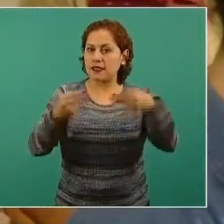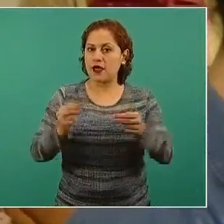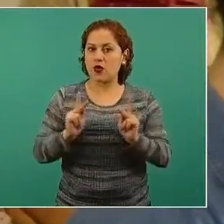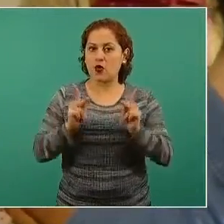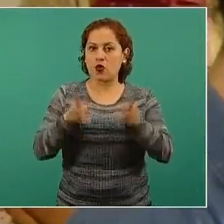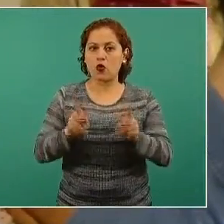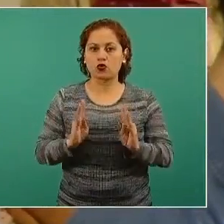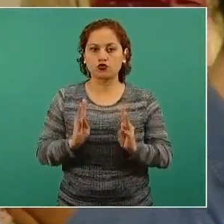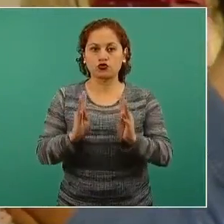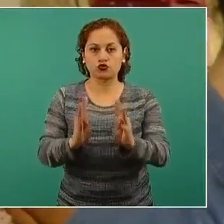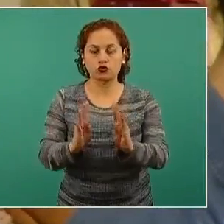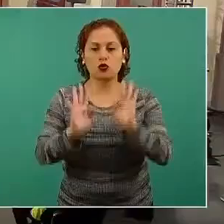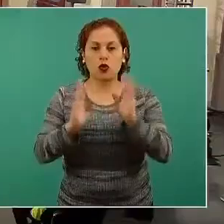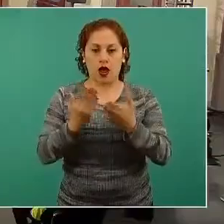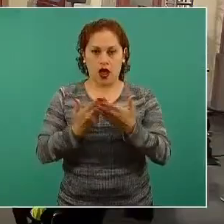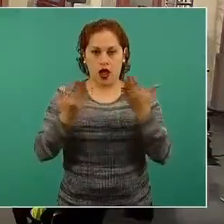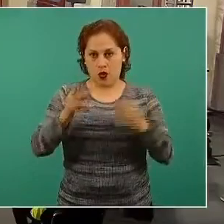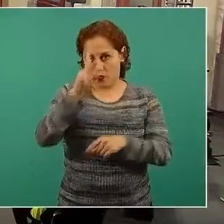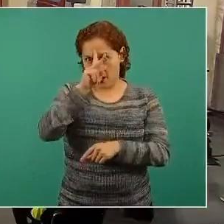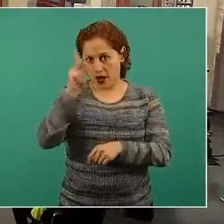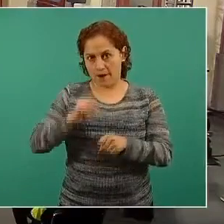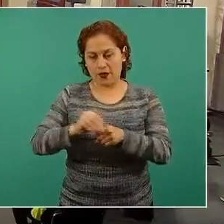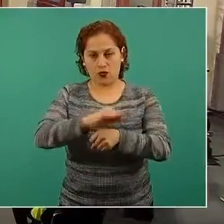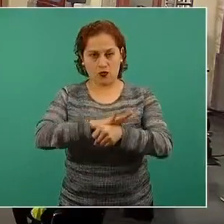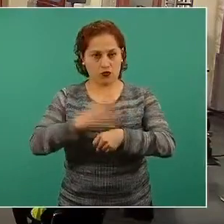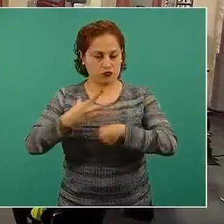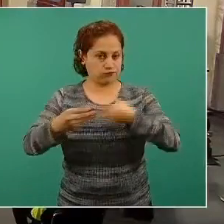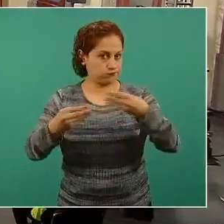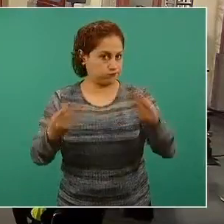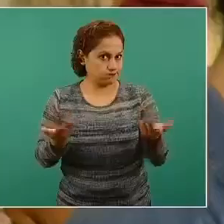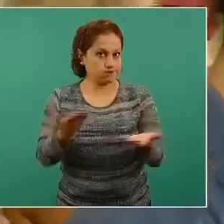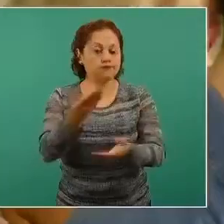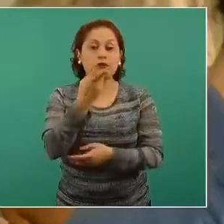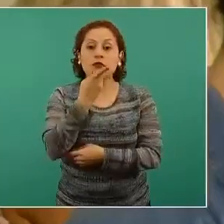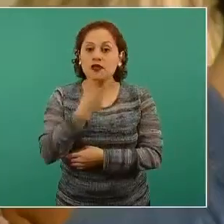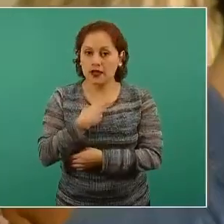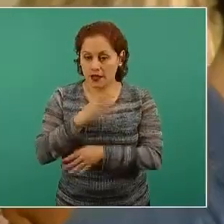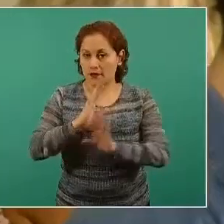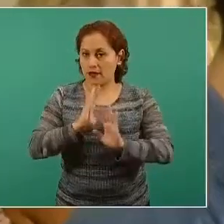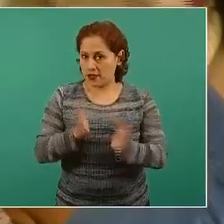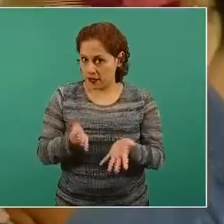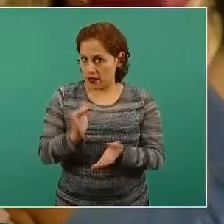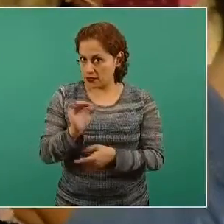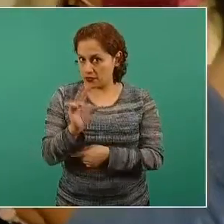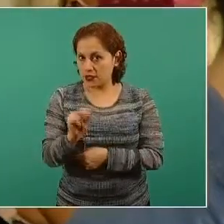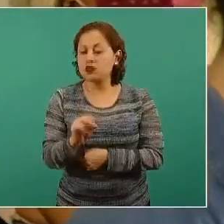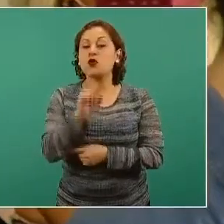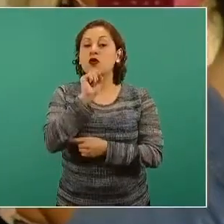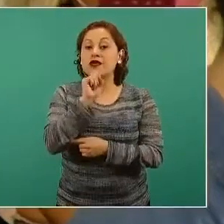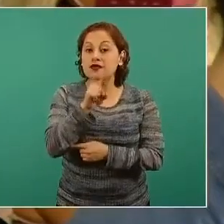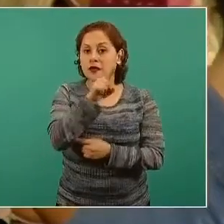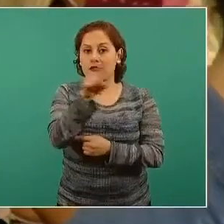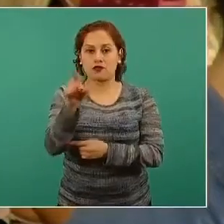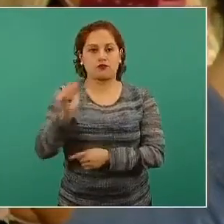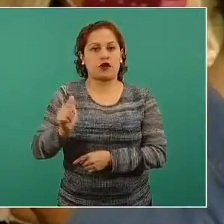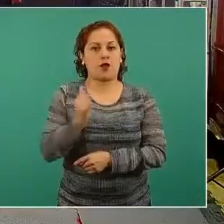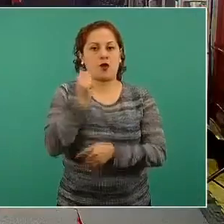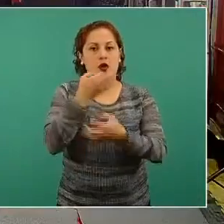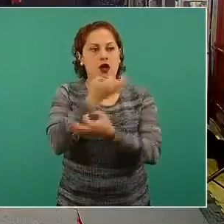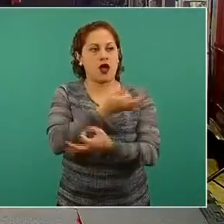inicio de la pandemia, por favor. Y pues también el llamado a los habitantes a no caer en este tipo de